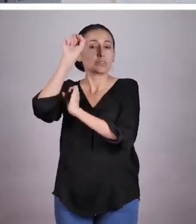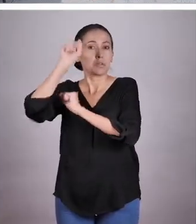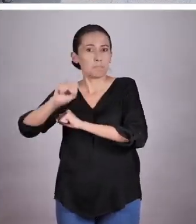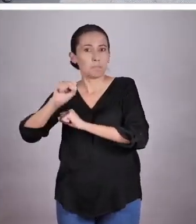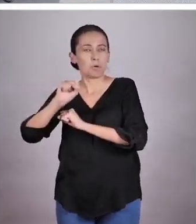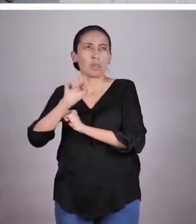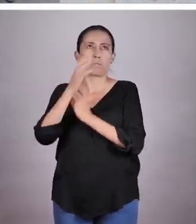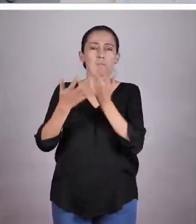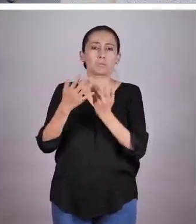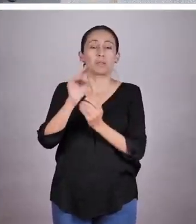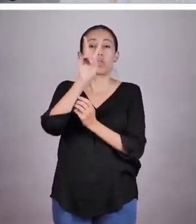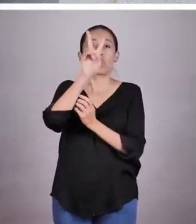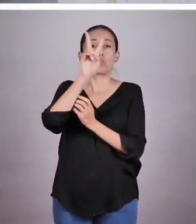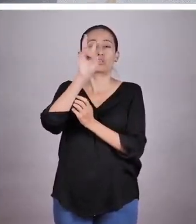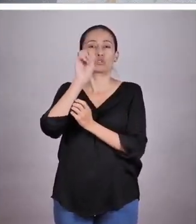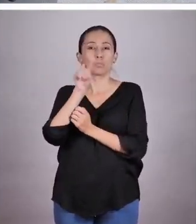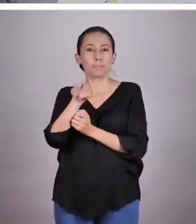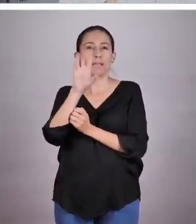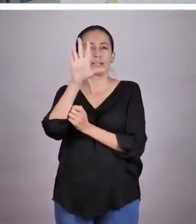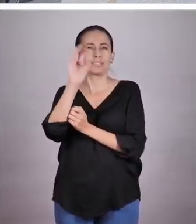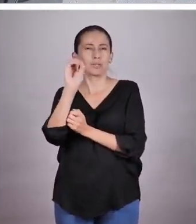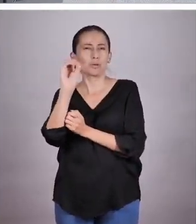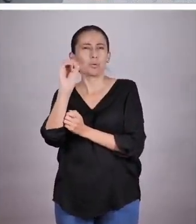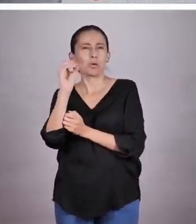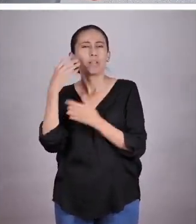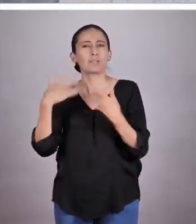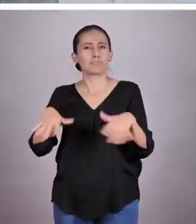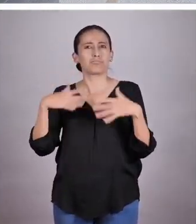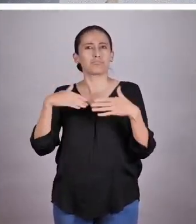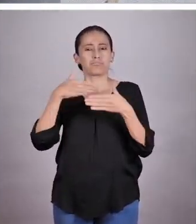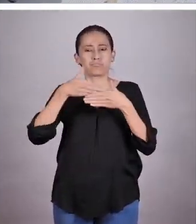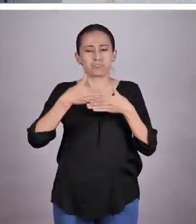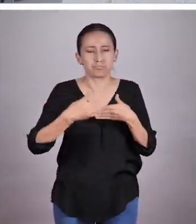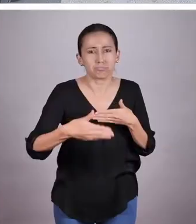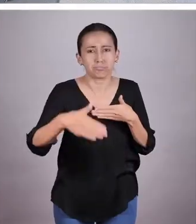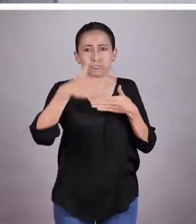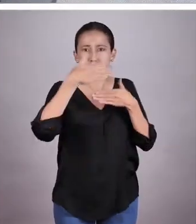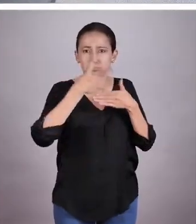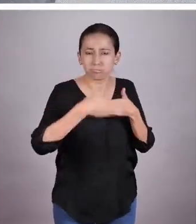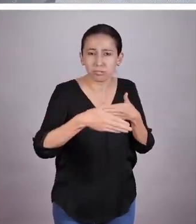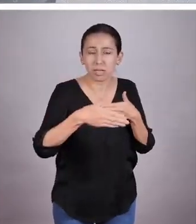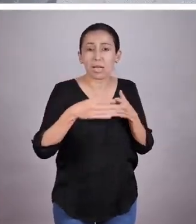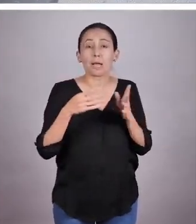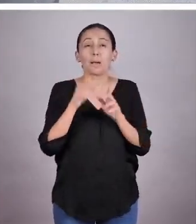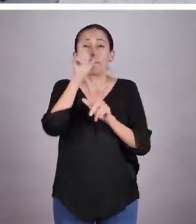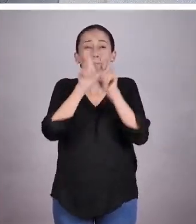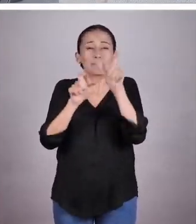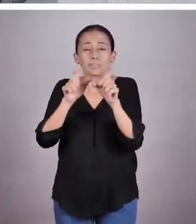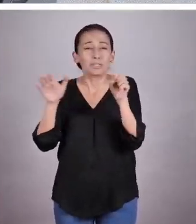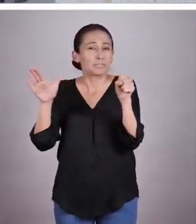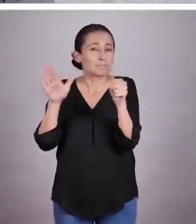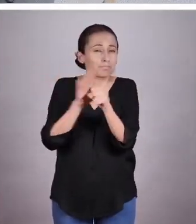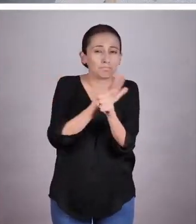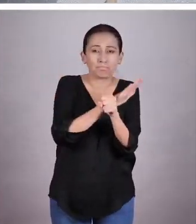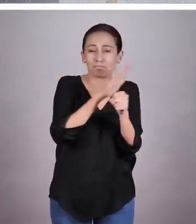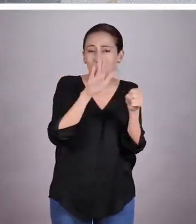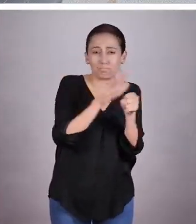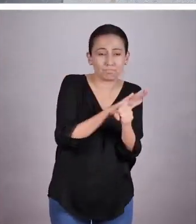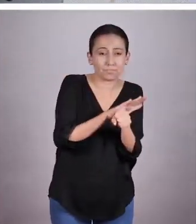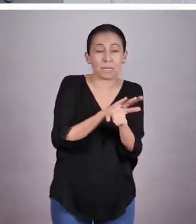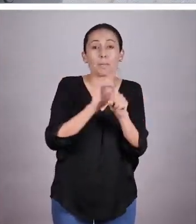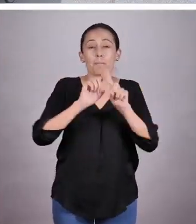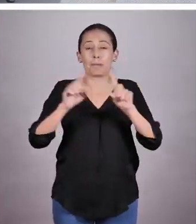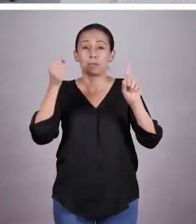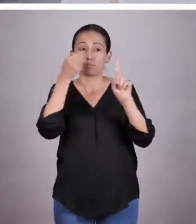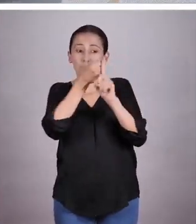para el 2050 haya 2.000 millones más. Estamos ante una sobrepoblación cuyo impacto ambiental nos